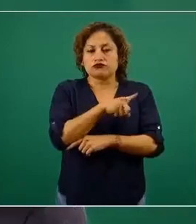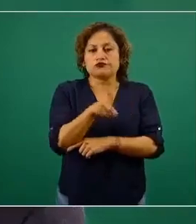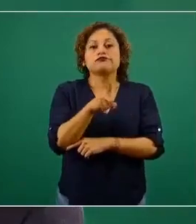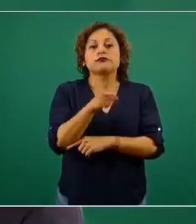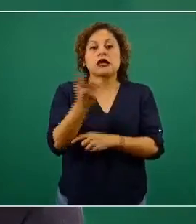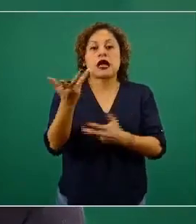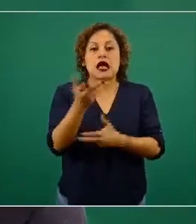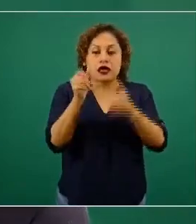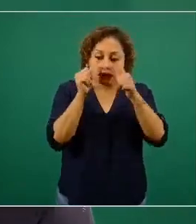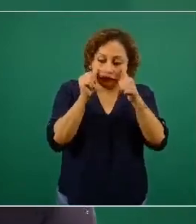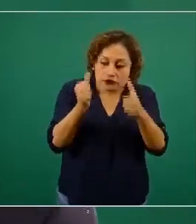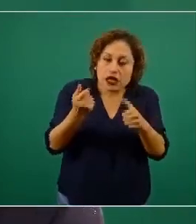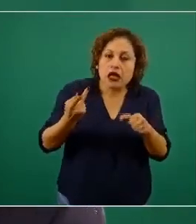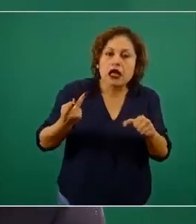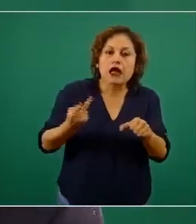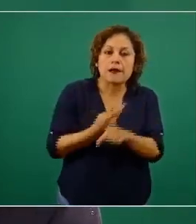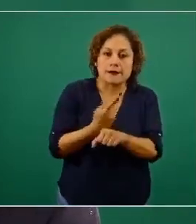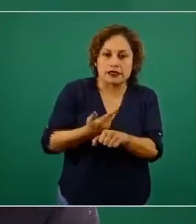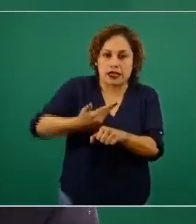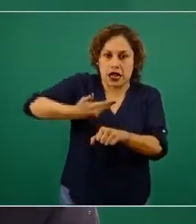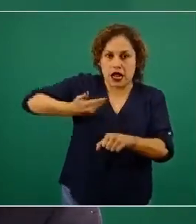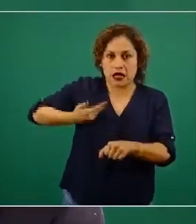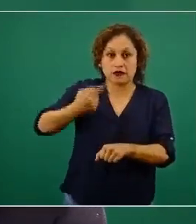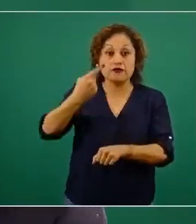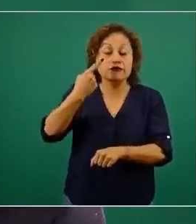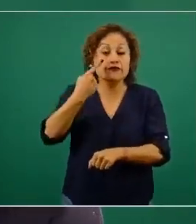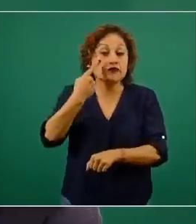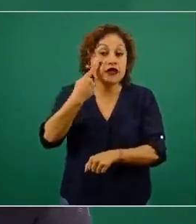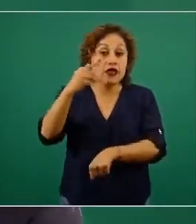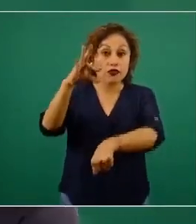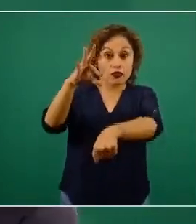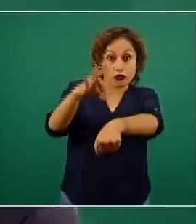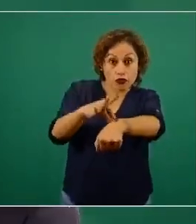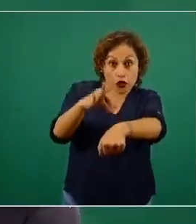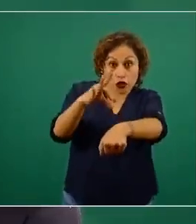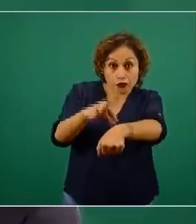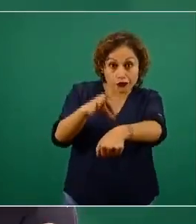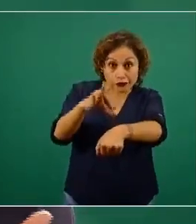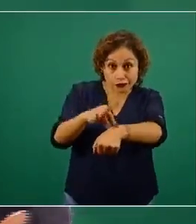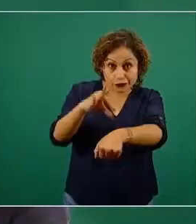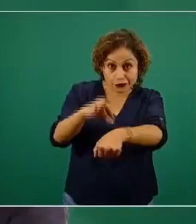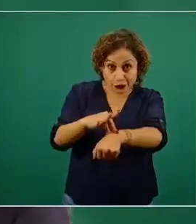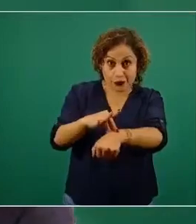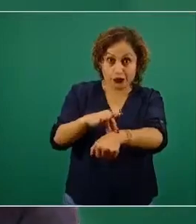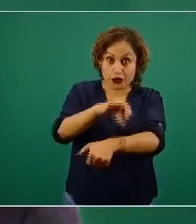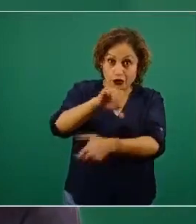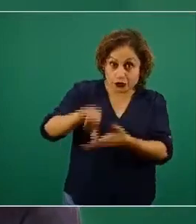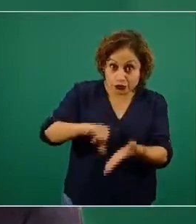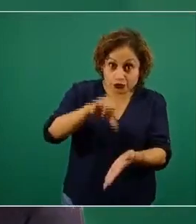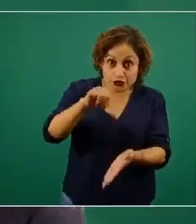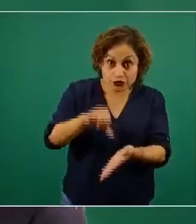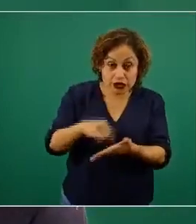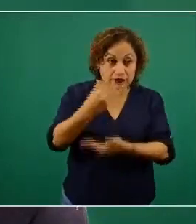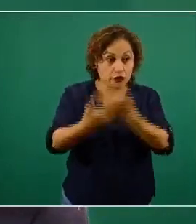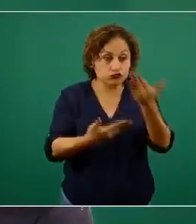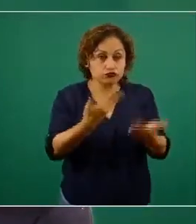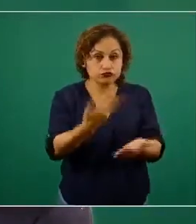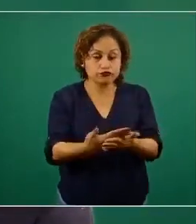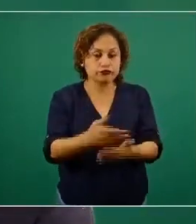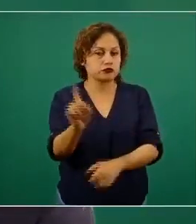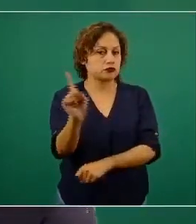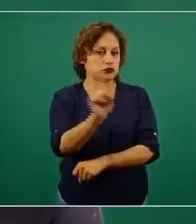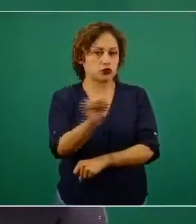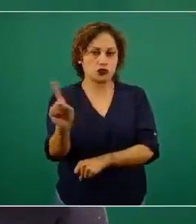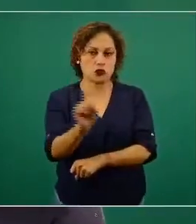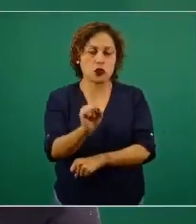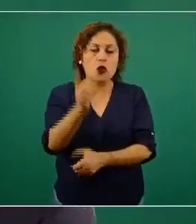de prevención. No son consultorios, debe quedar muy claro, no son consultorios, pero sí son unidades de